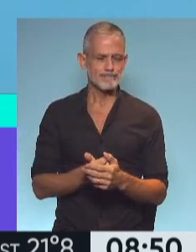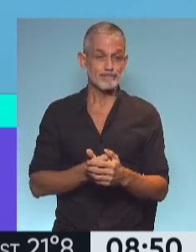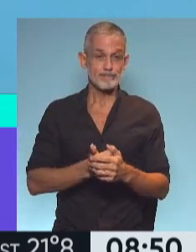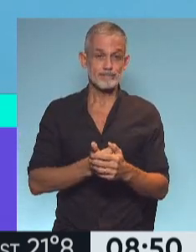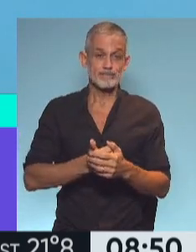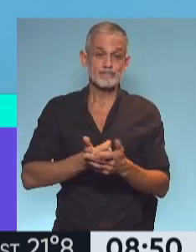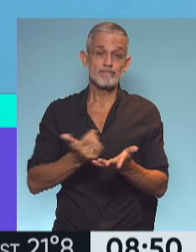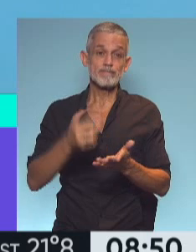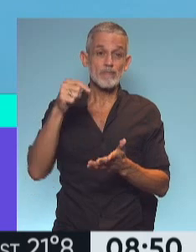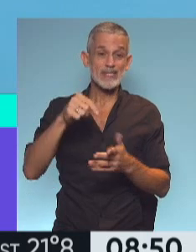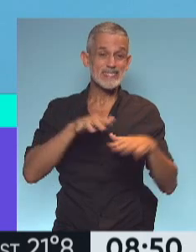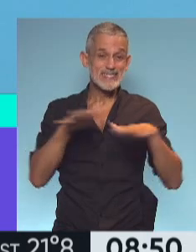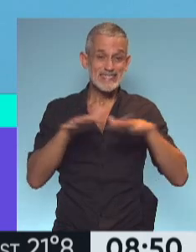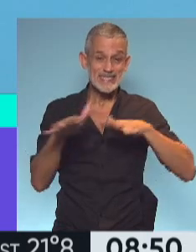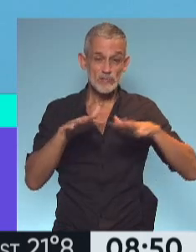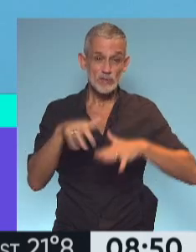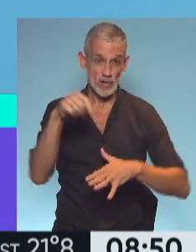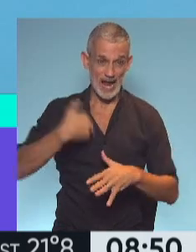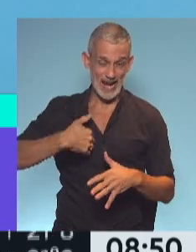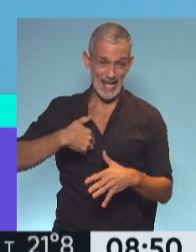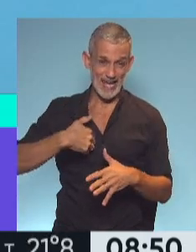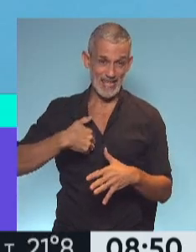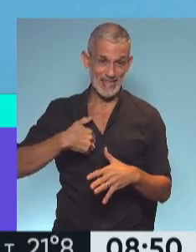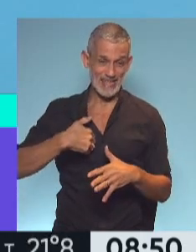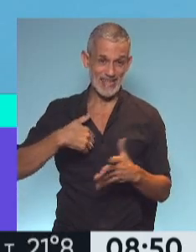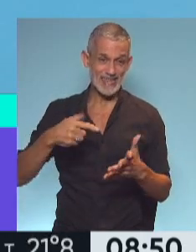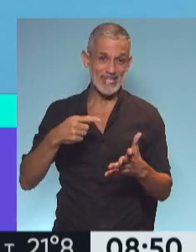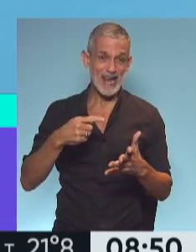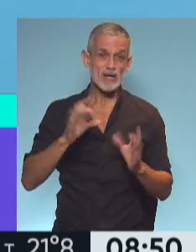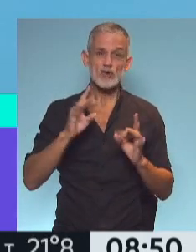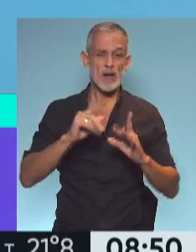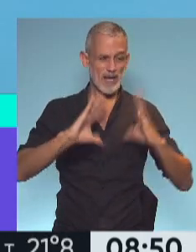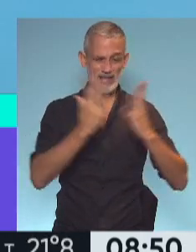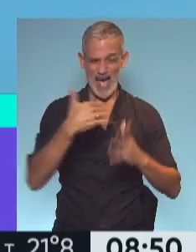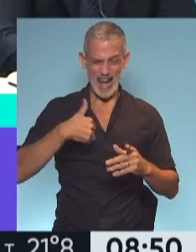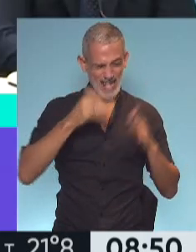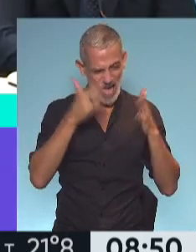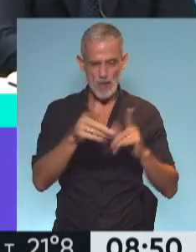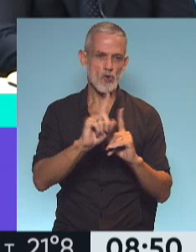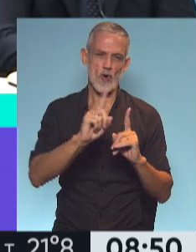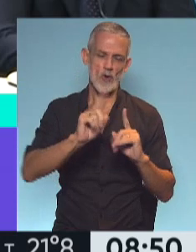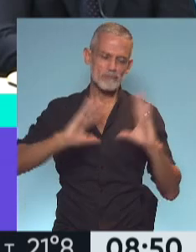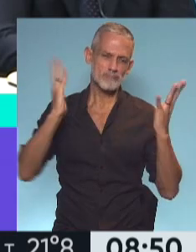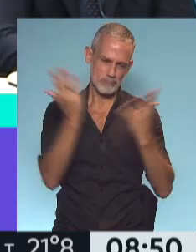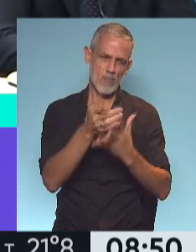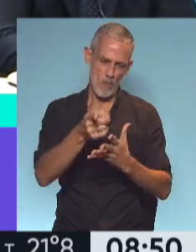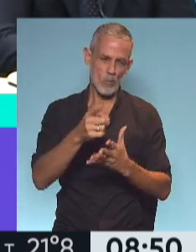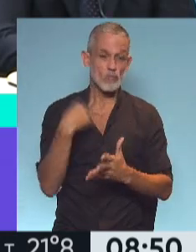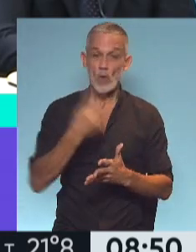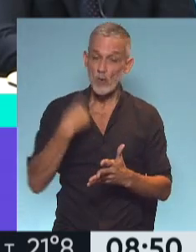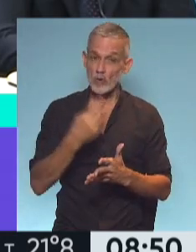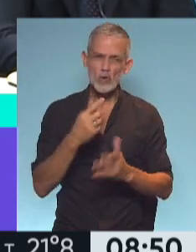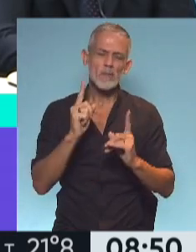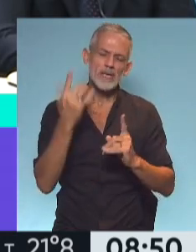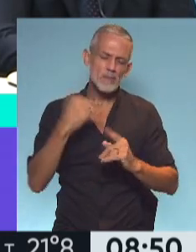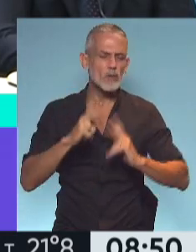Así que esta situación que está sucediendo en Argentina no excede a este contexto global. Nosotros estamos, como